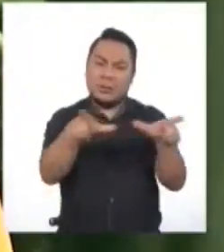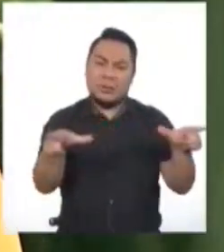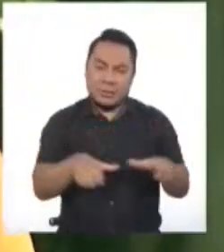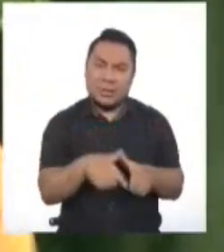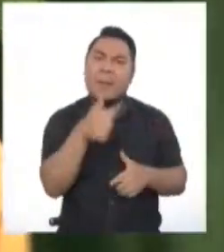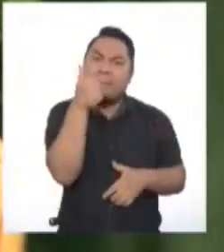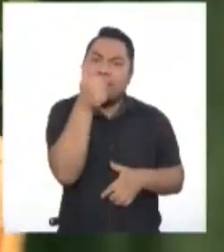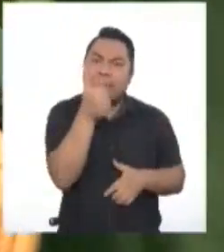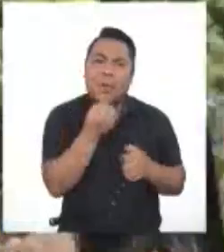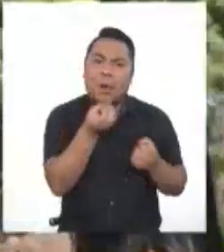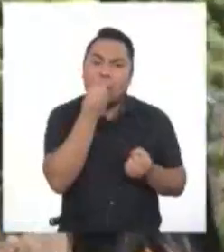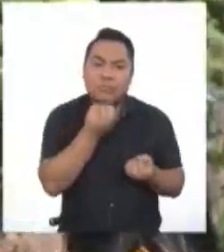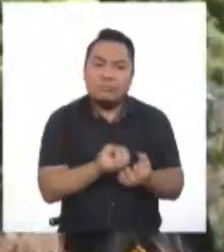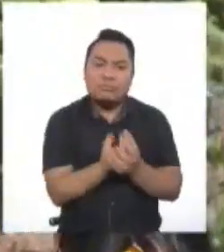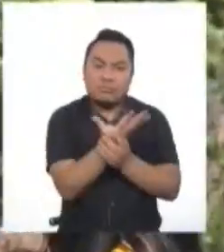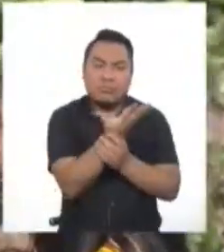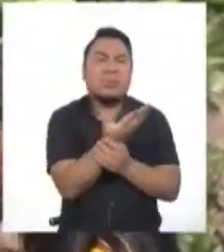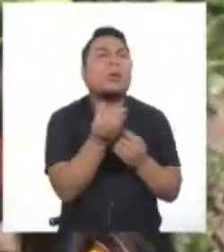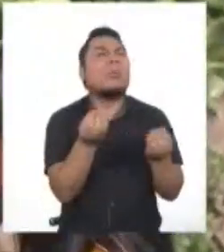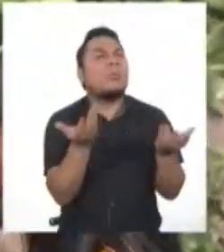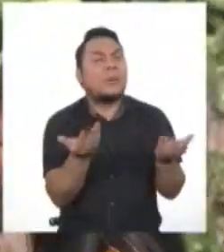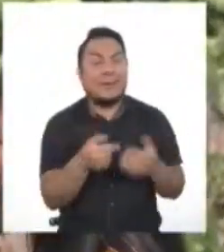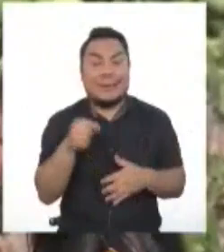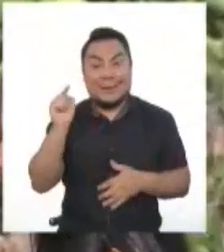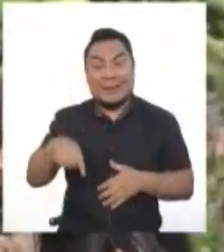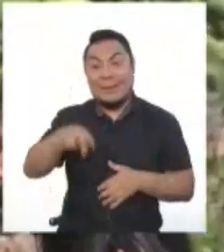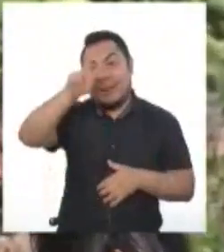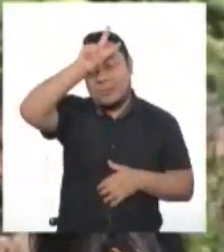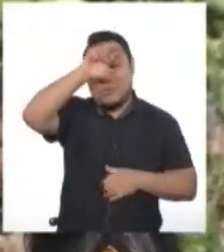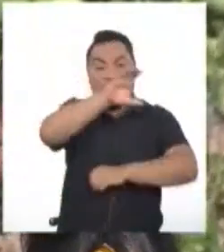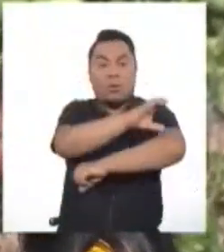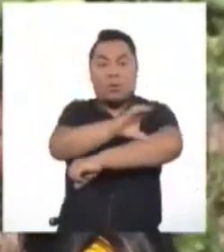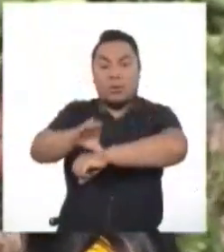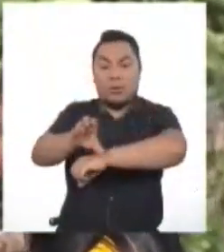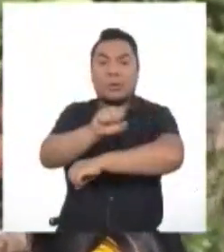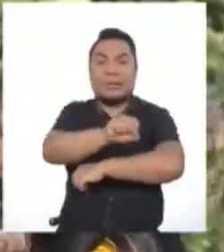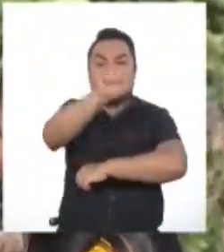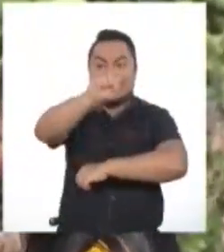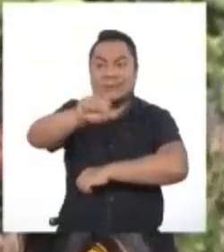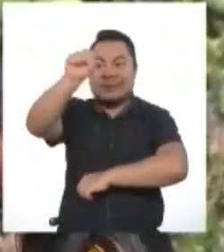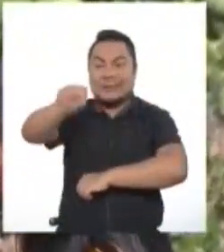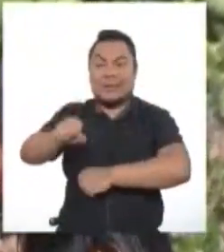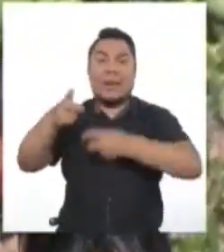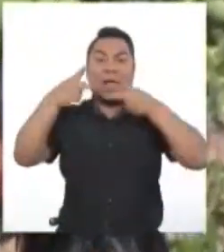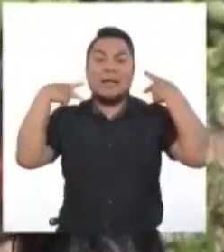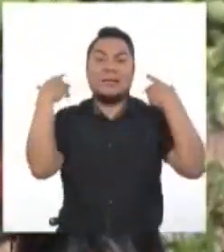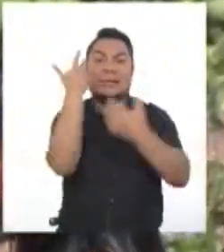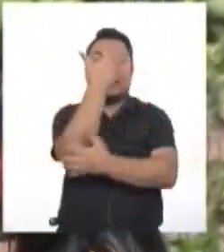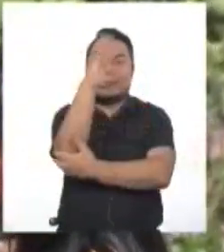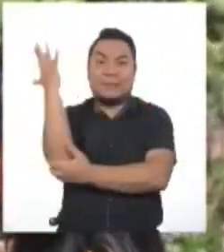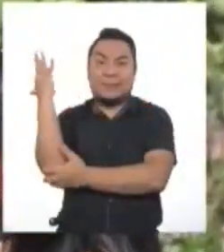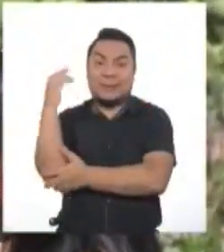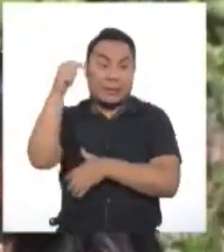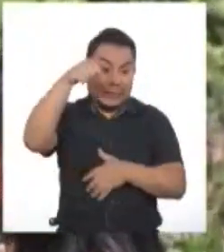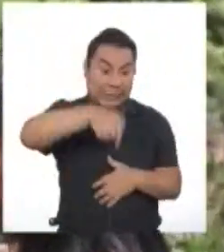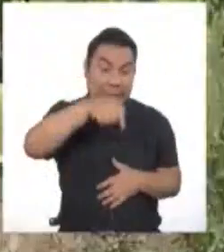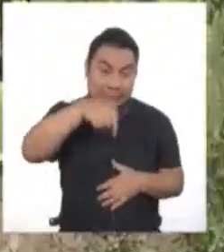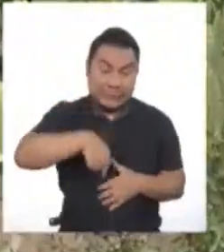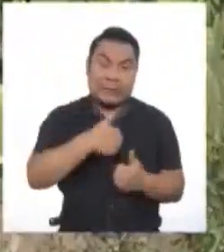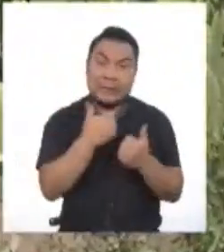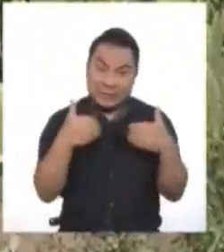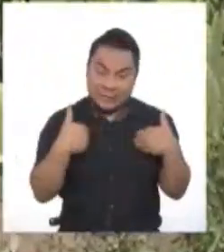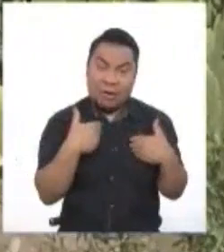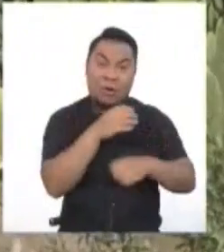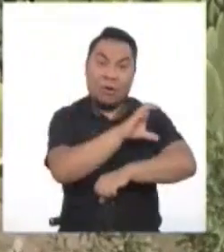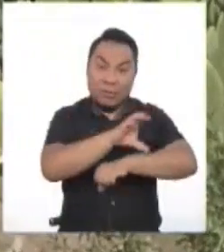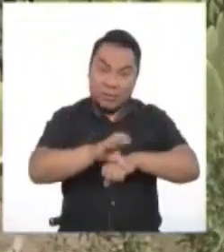cultivar alimentos? El Perú tiene en su costa y sierra y selva. Igual también tenemos nosotros costa y sierra y selva.